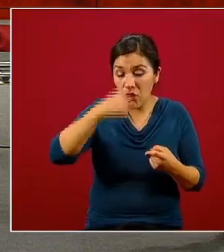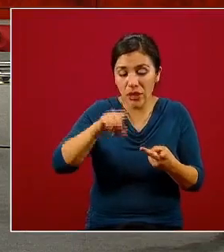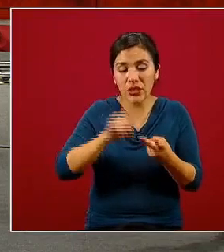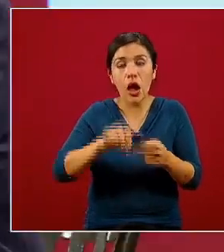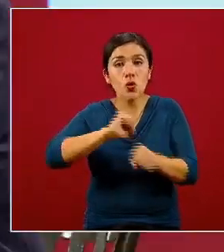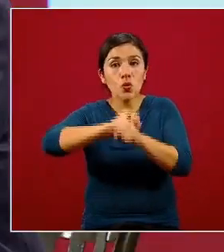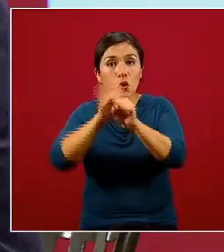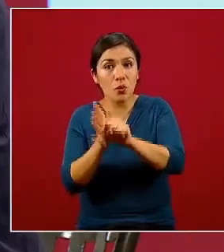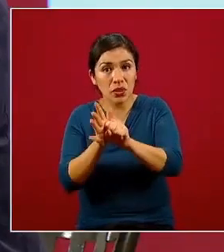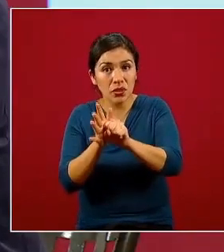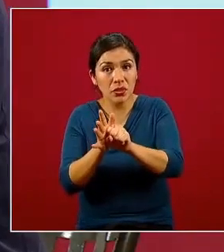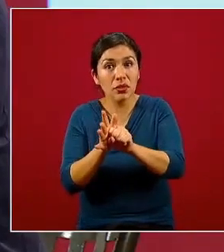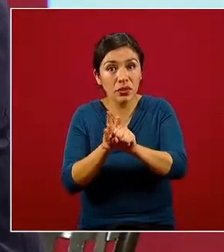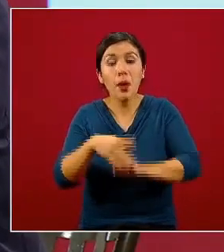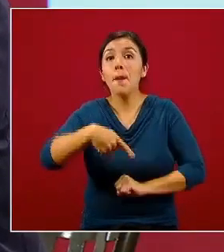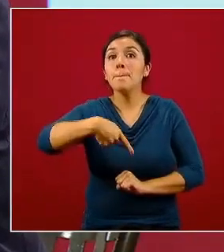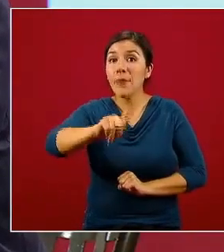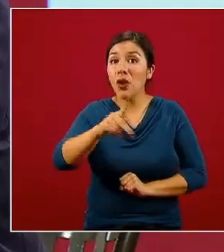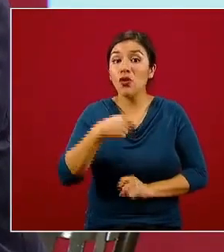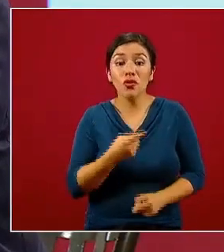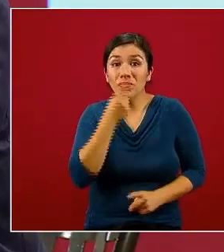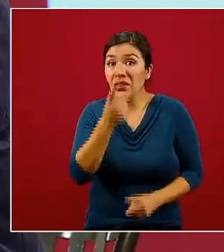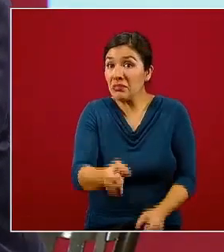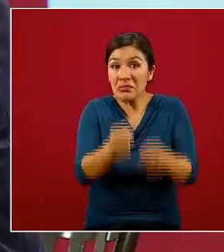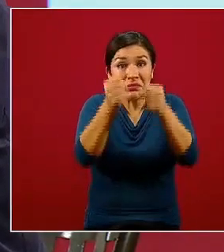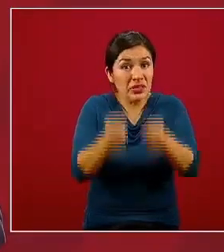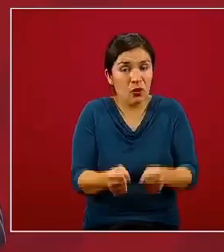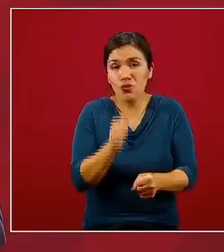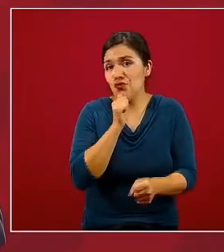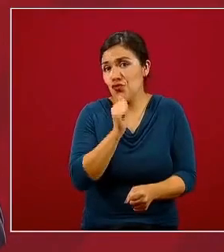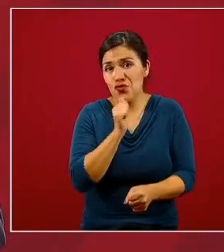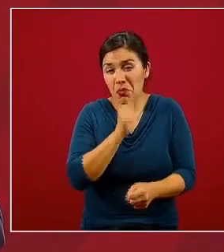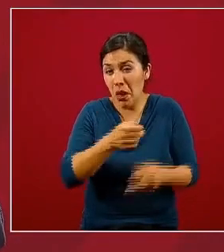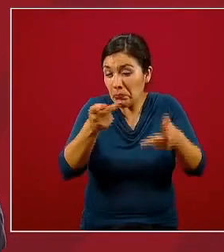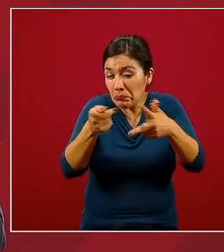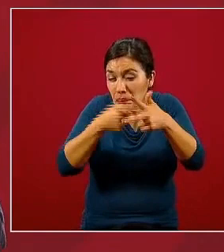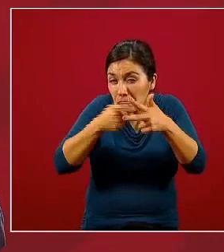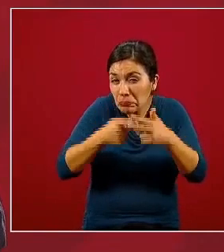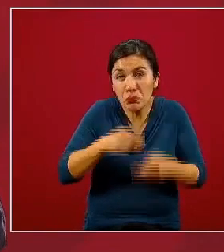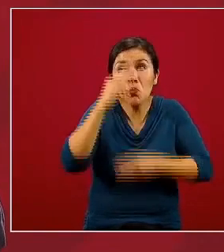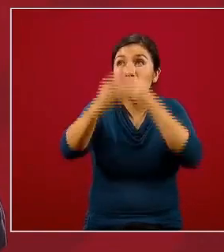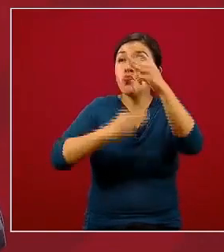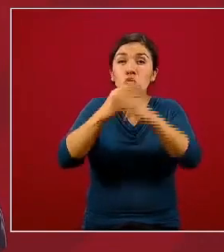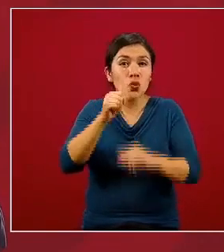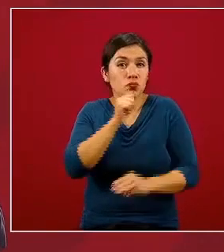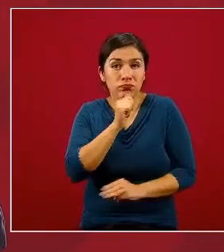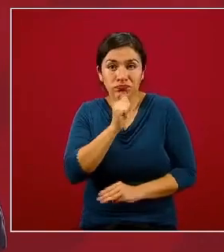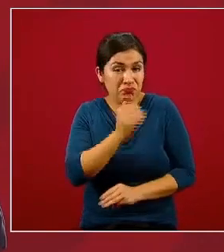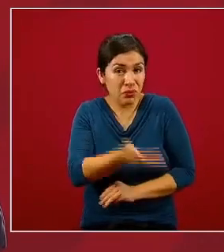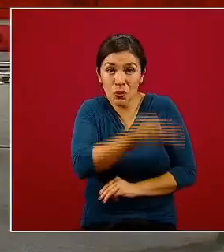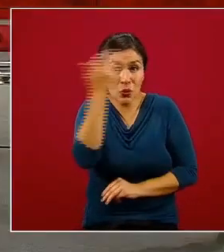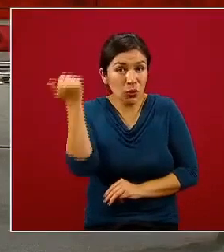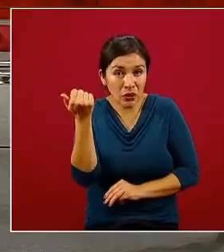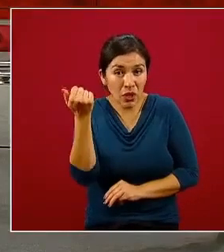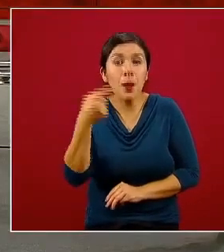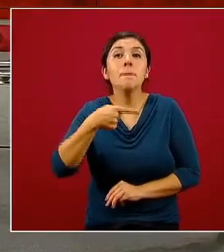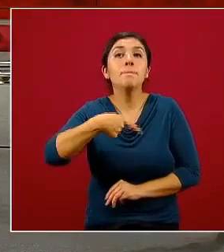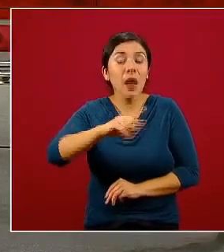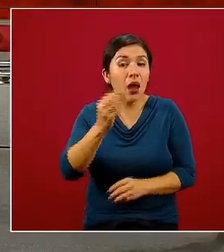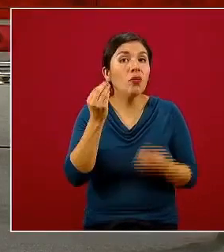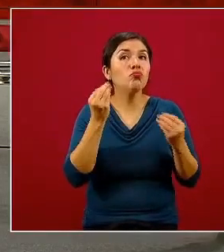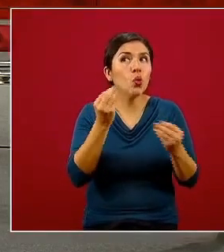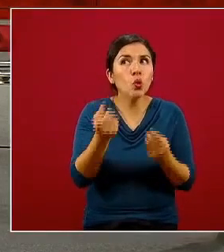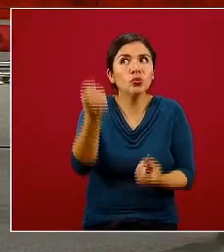COVID. Lo que no podemos garantizar, y no hay una predicción formal en el mundo entero al respecto, pero